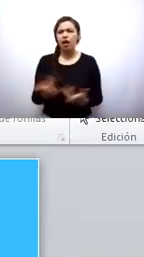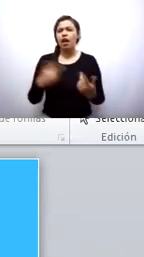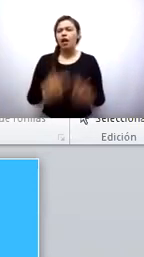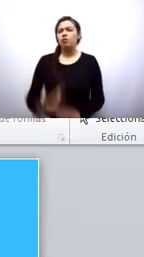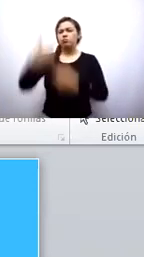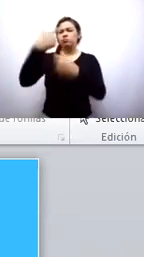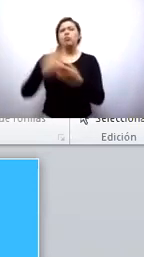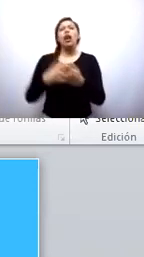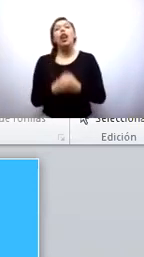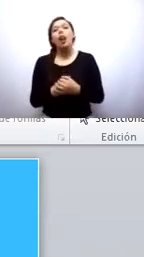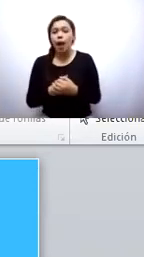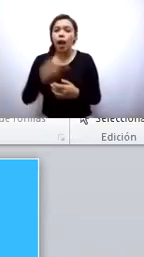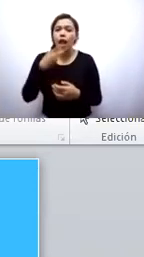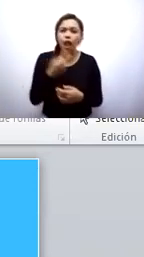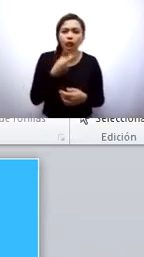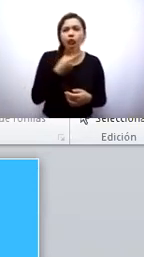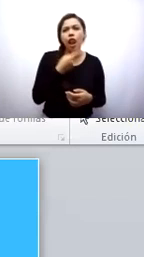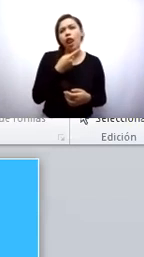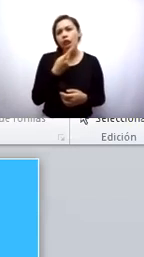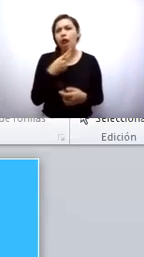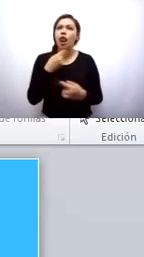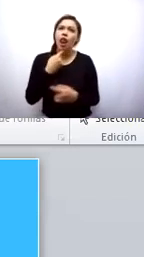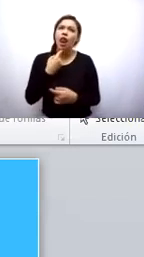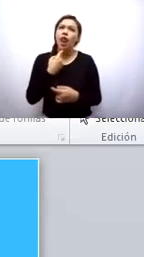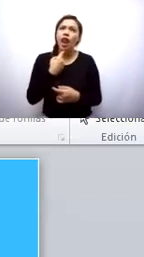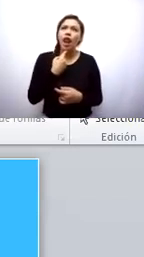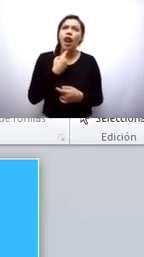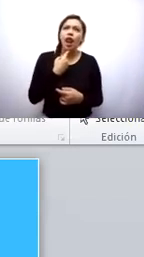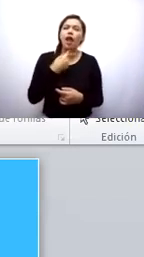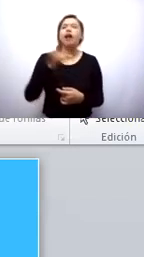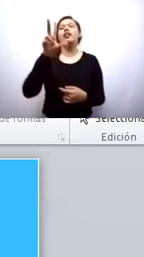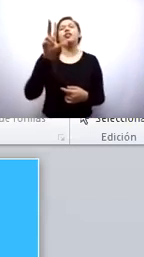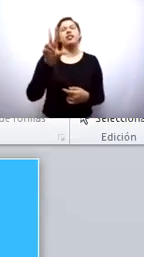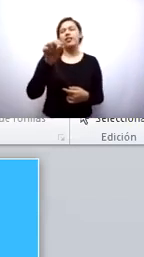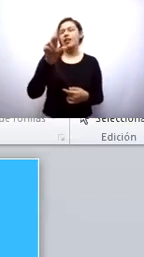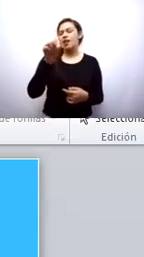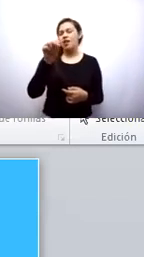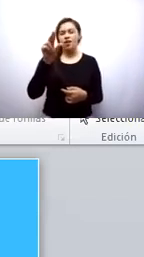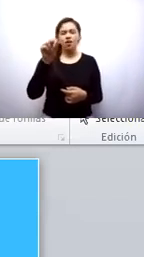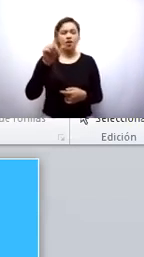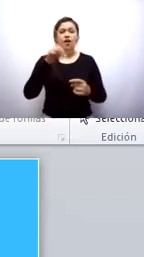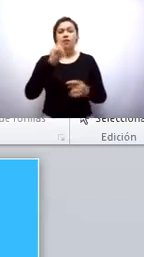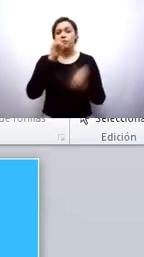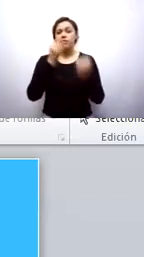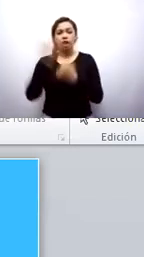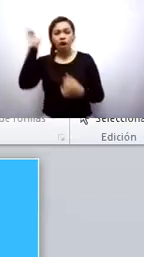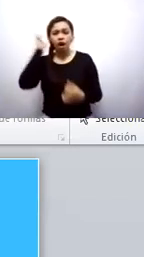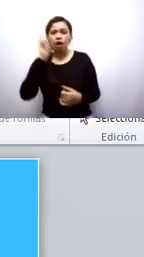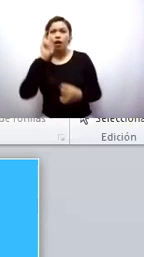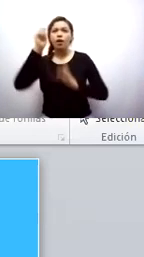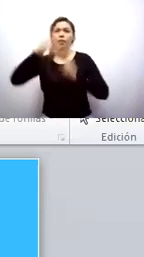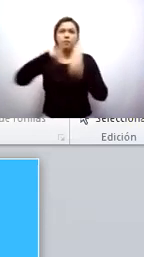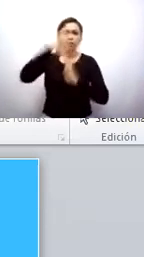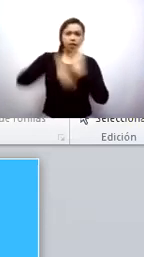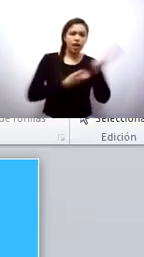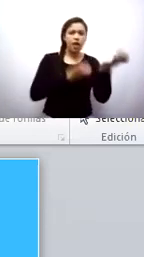hacer más de una clase un monólogo, ¿no? Sino tener justamente ese recurso audiovisual, ese recurso